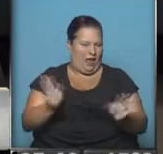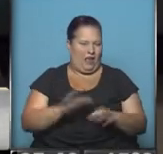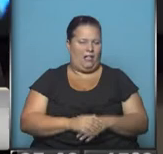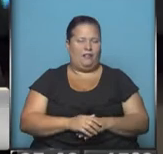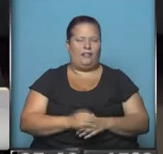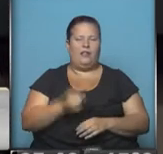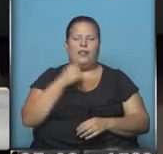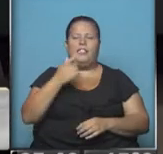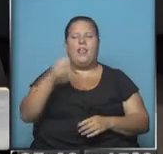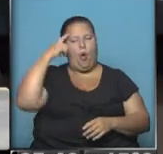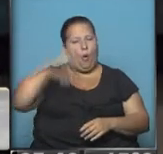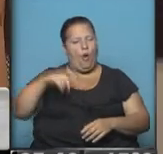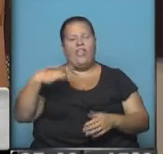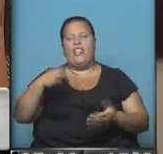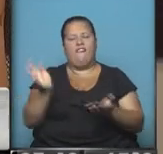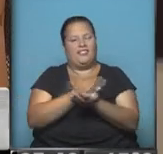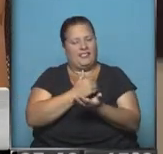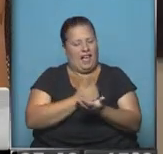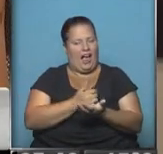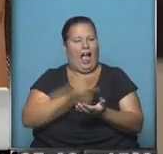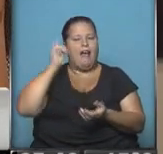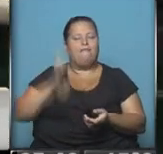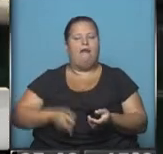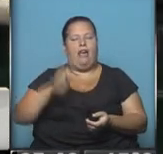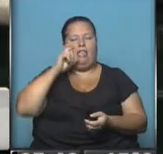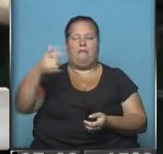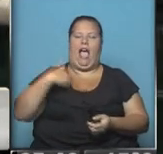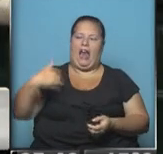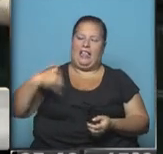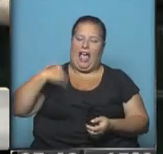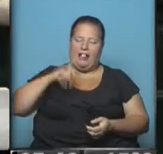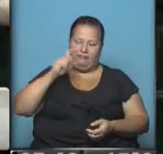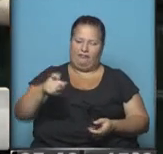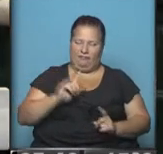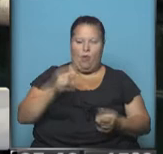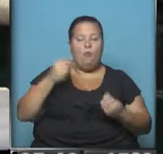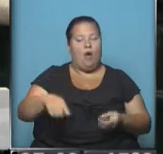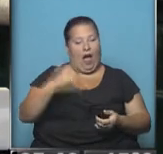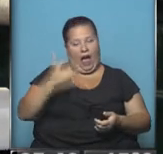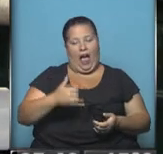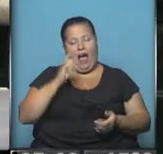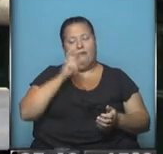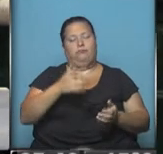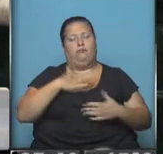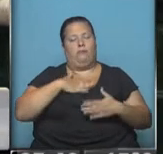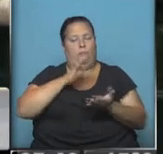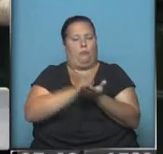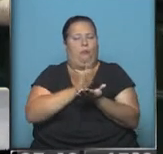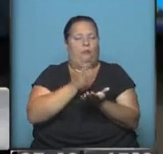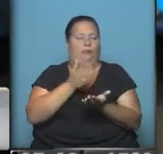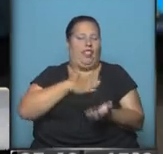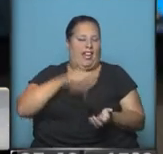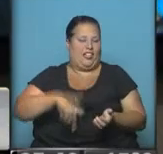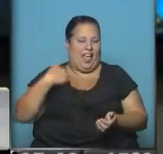viéndole la corte que desestimara la orden de desacato y considerando que esto violaba la inmunidad soberana de un país